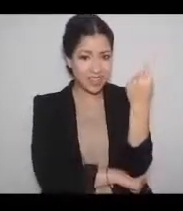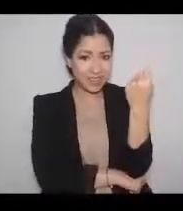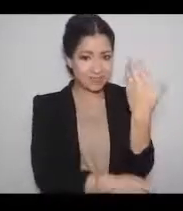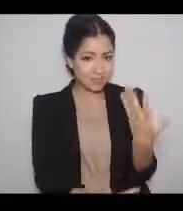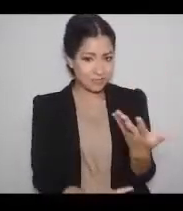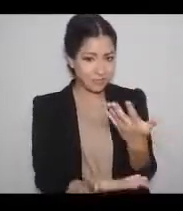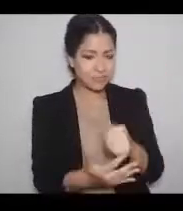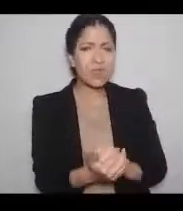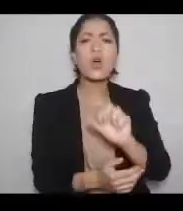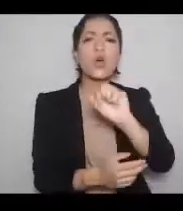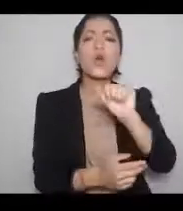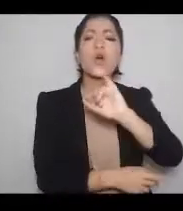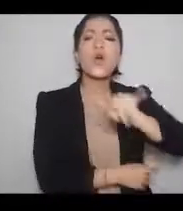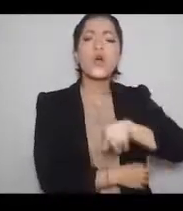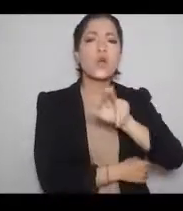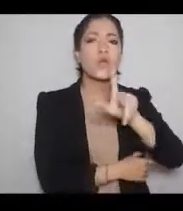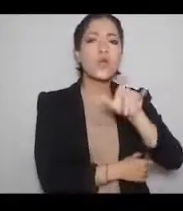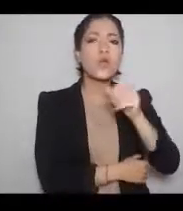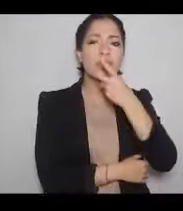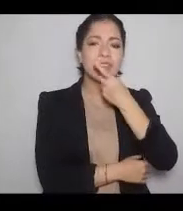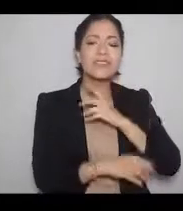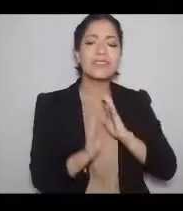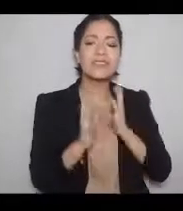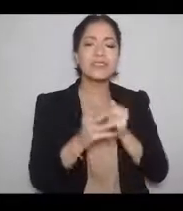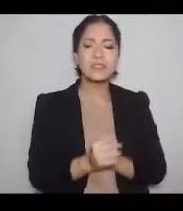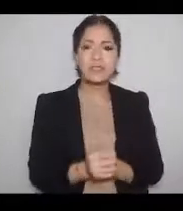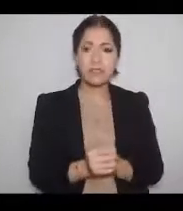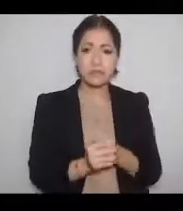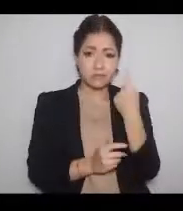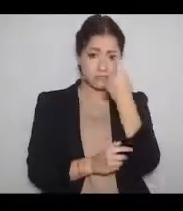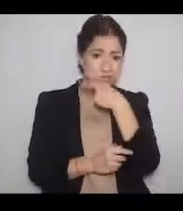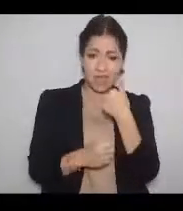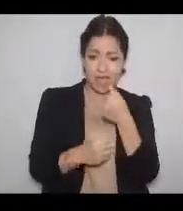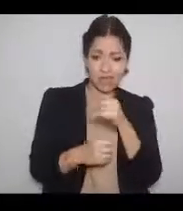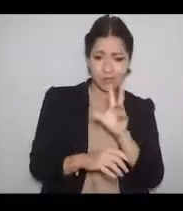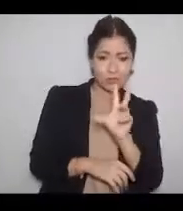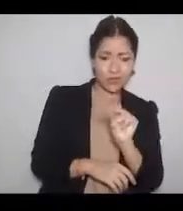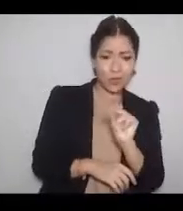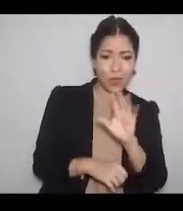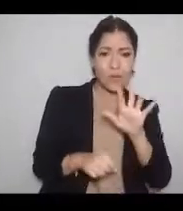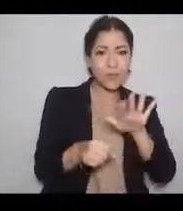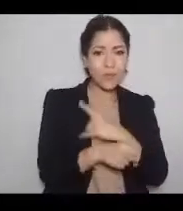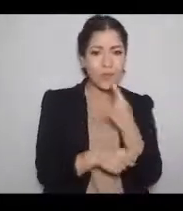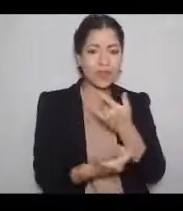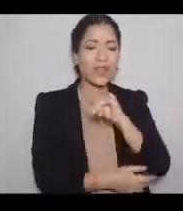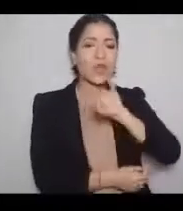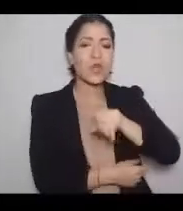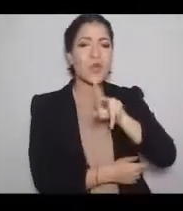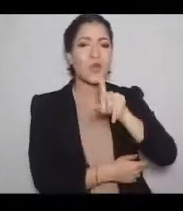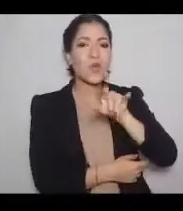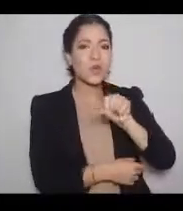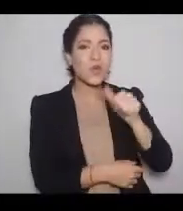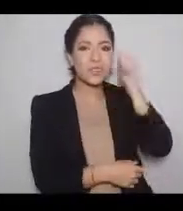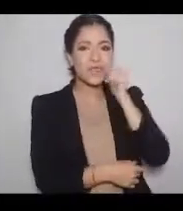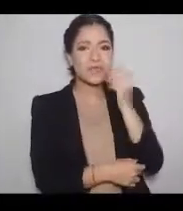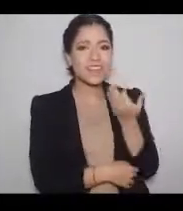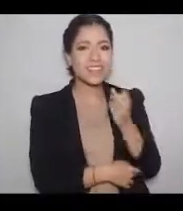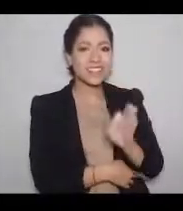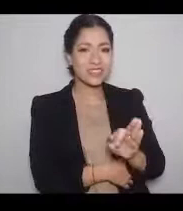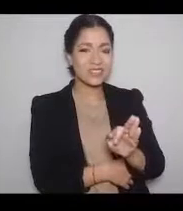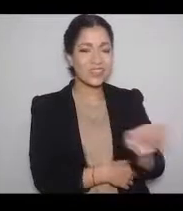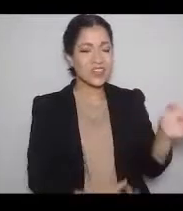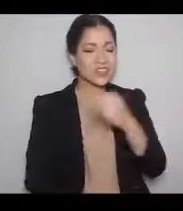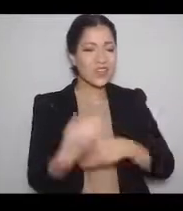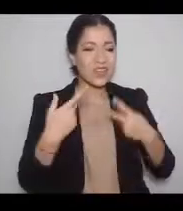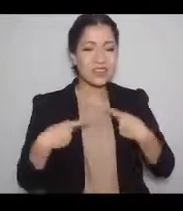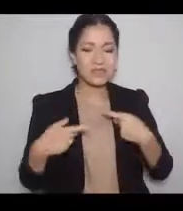Julio me lo dijo. No pongas esa cara. Julio traiciona a todos sus actores. Es parte de su técnica. Le conviene que